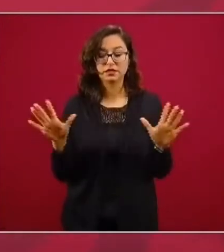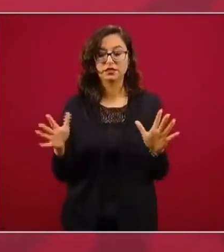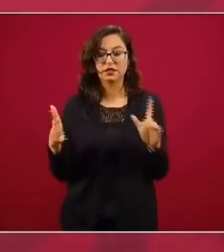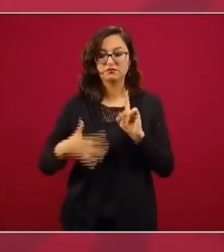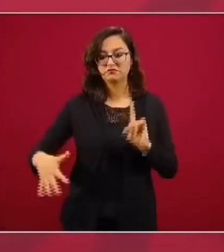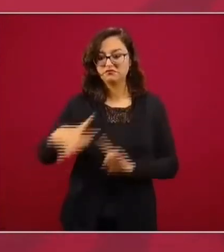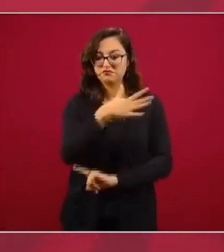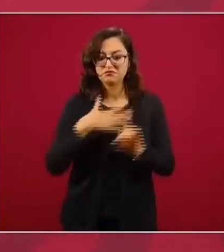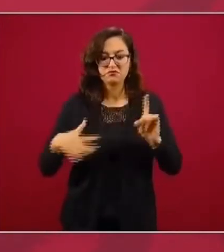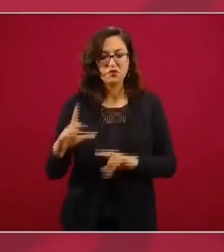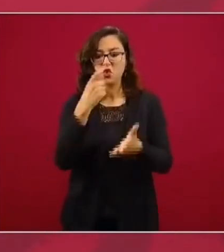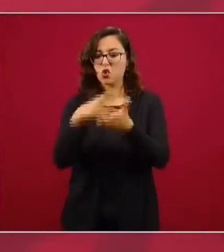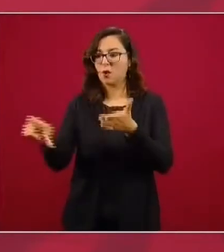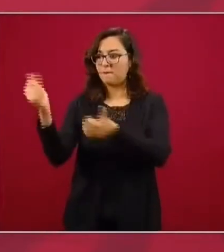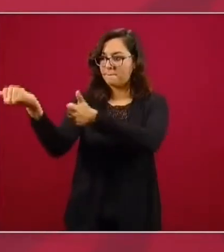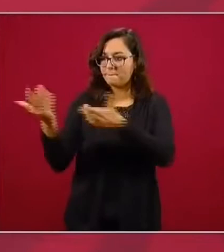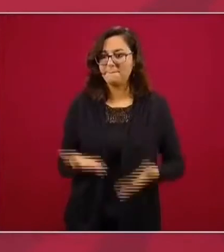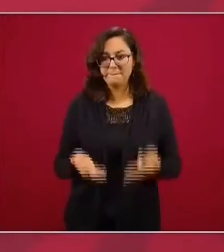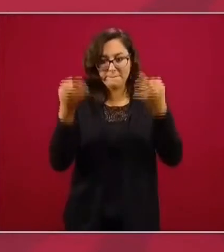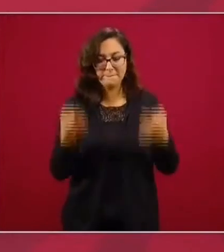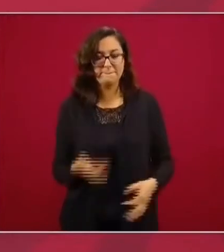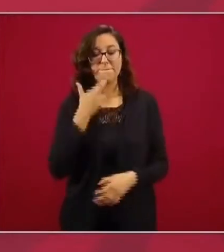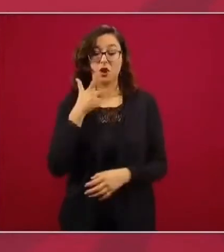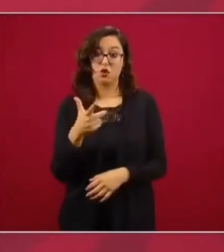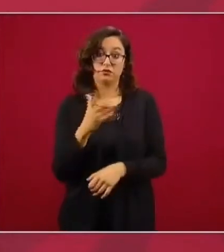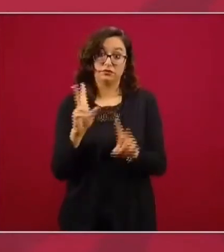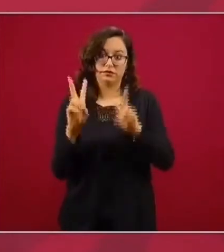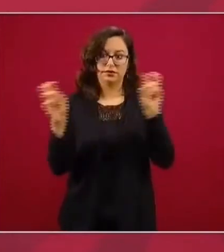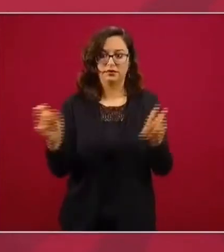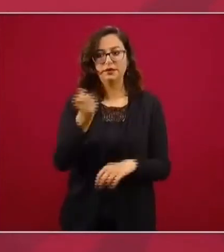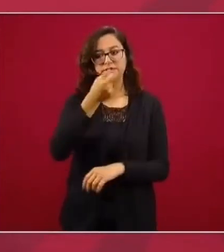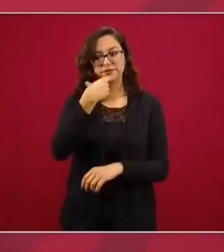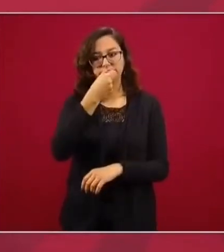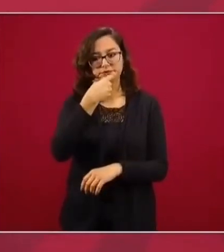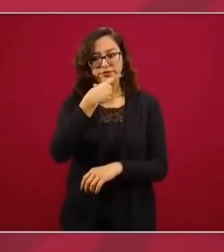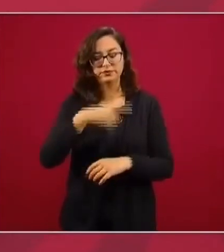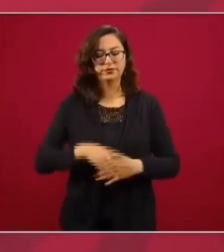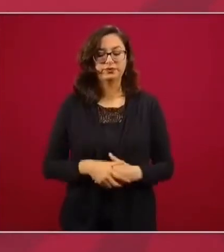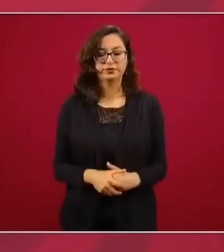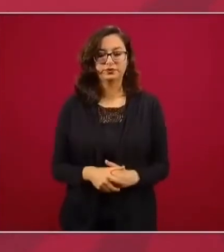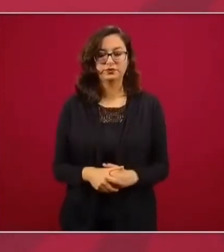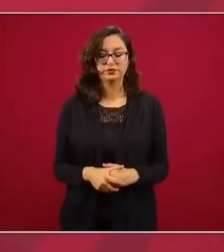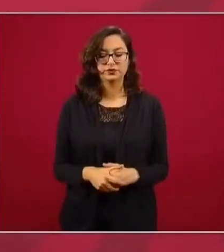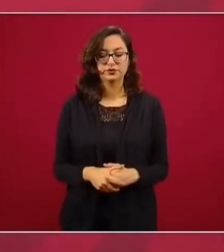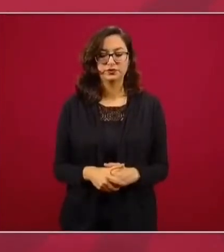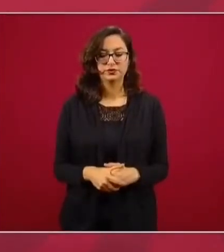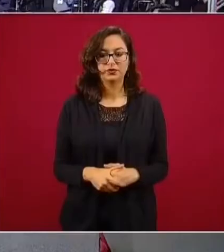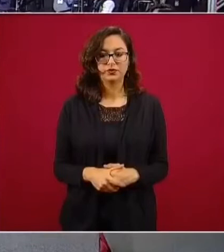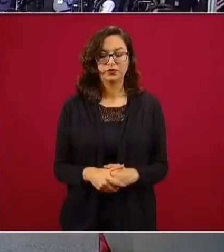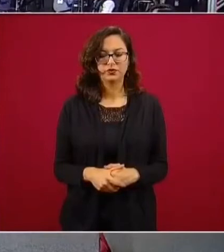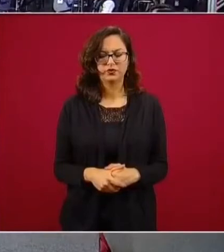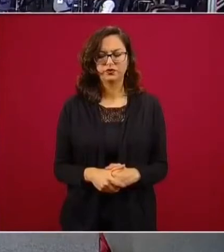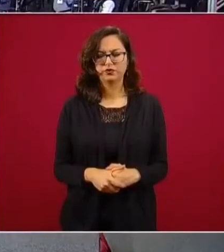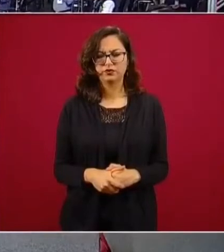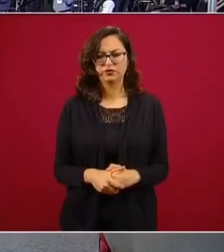en aquello que adquiramos, en este caso los medicamentos. La siguiente, por favor. ¿Qué proyectos